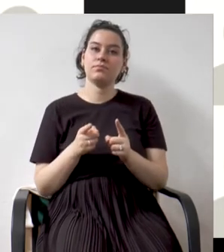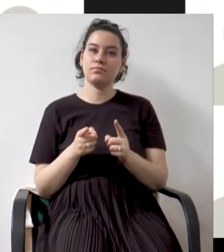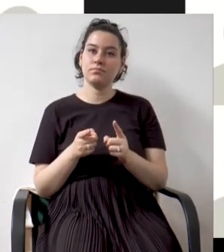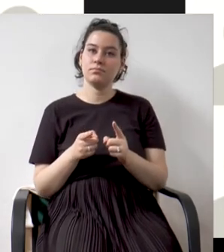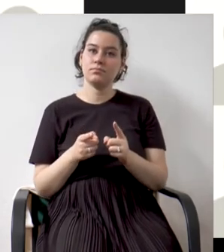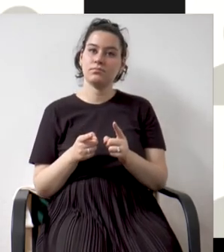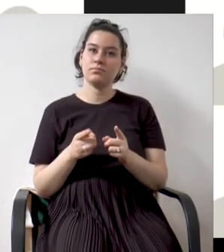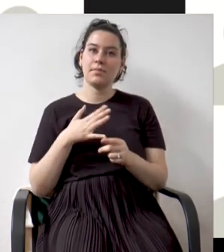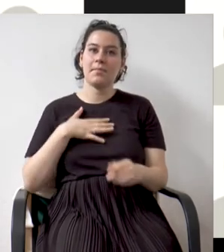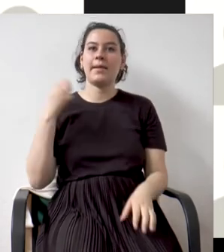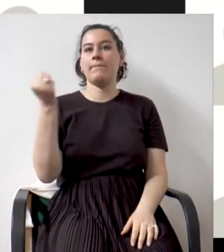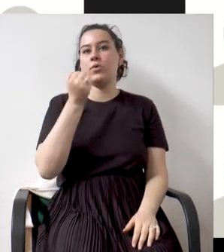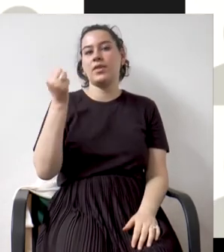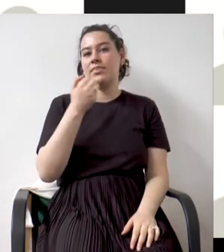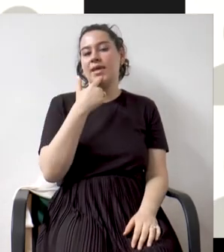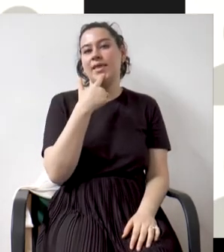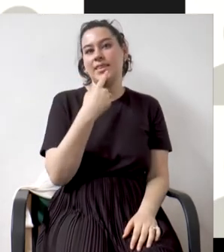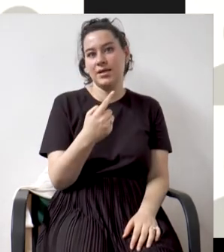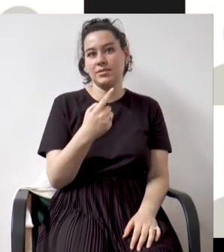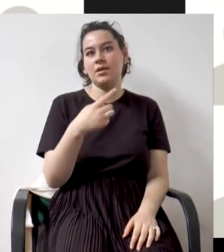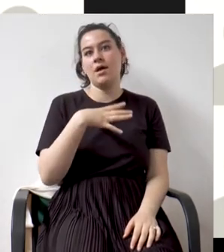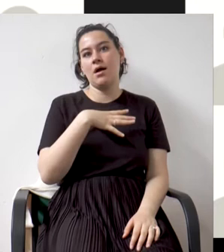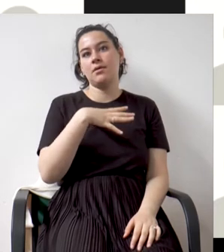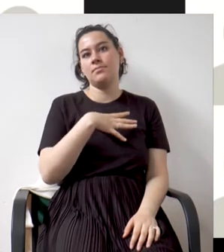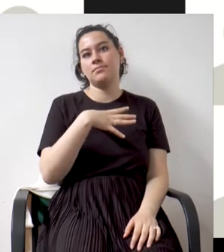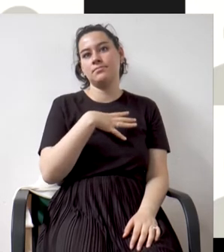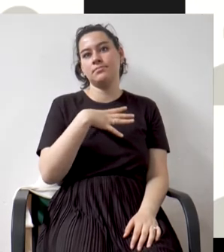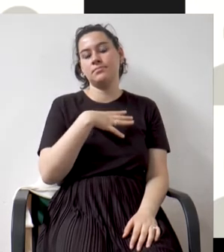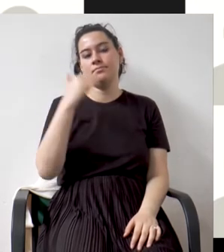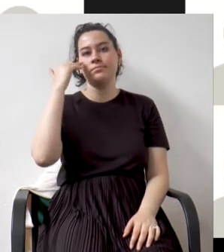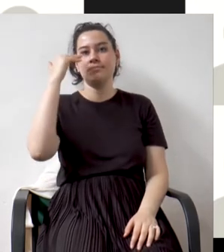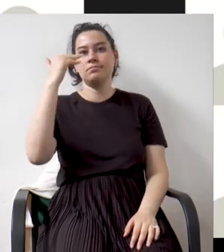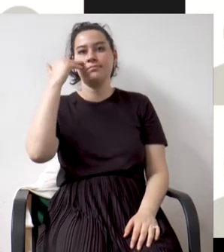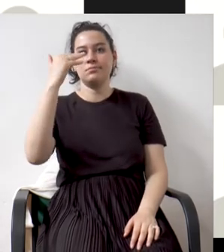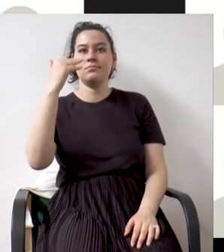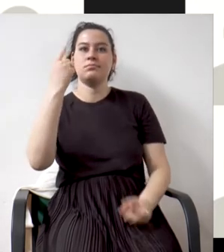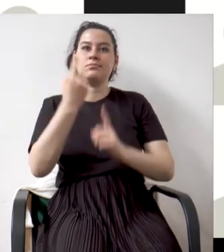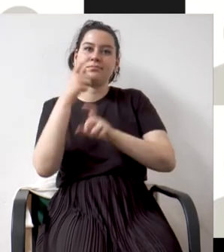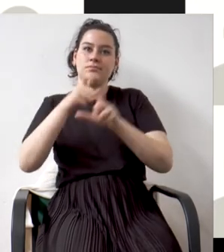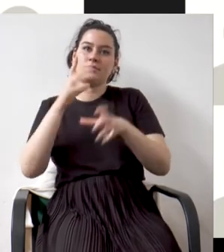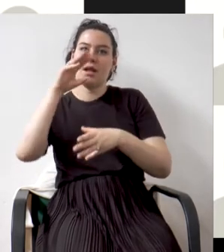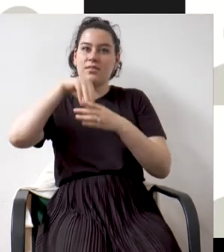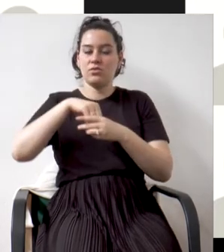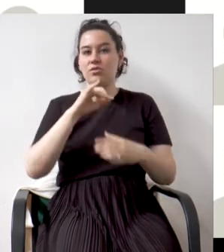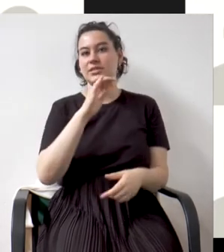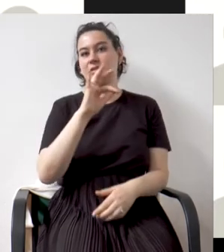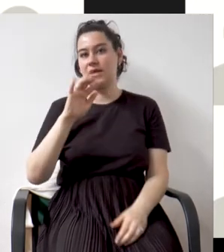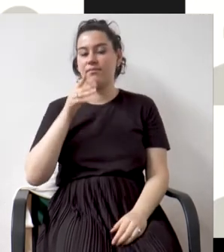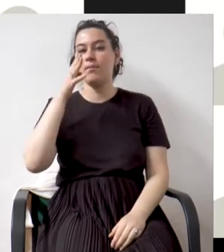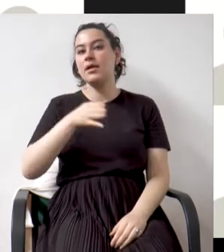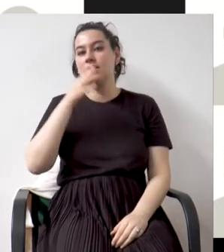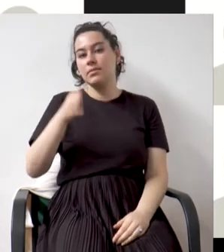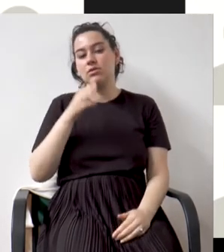Me parece importante mencionarlo, en la medida que también hay docentes integrantes del ISEF que están participando en el